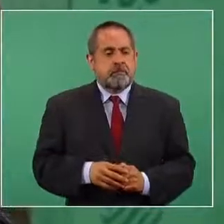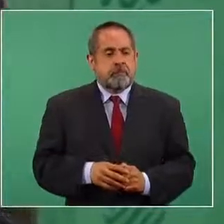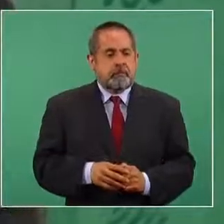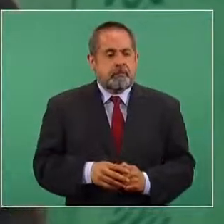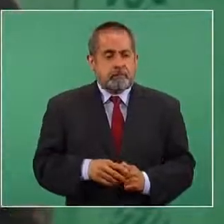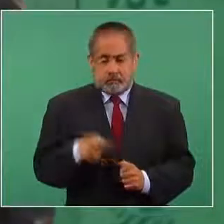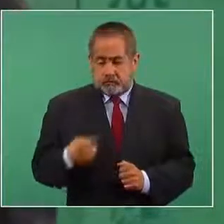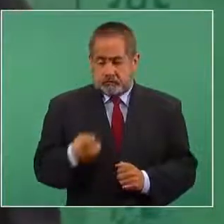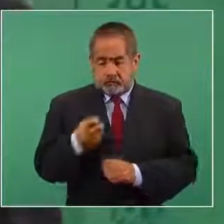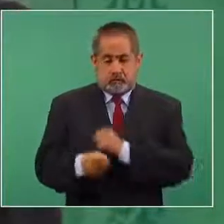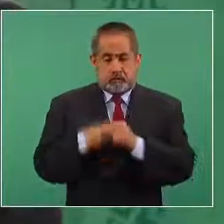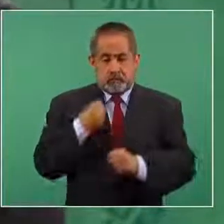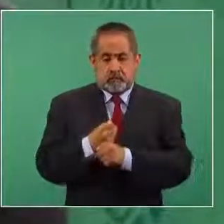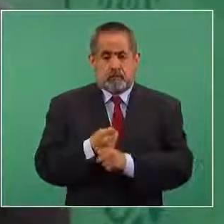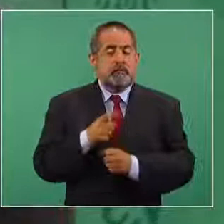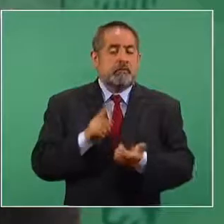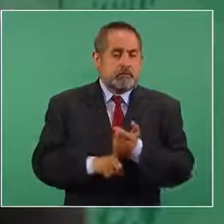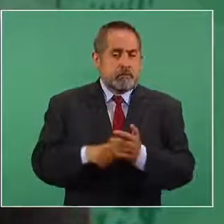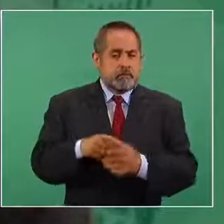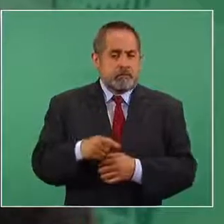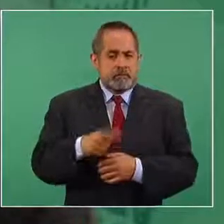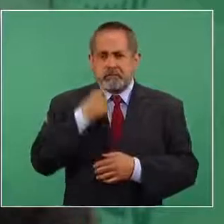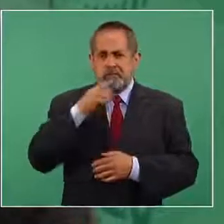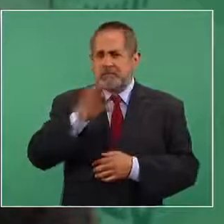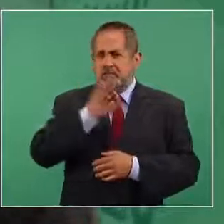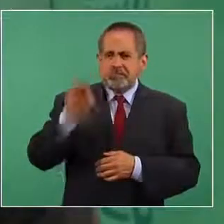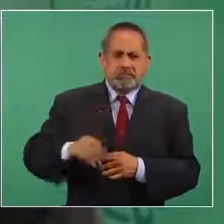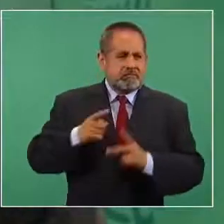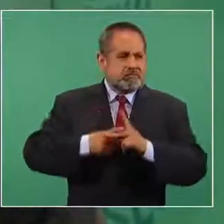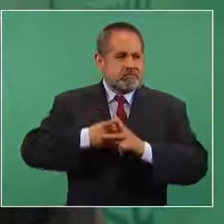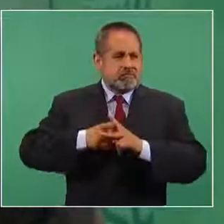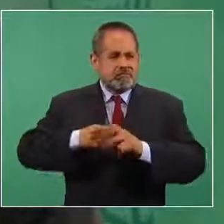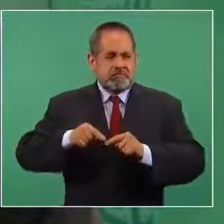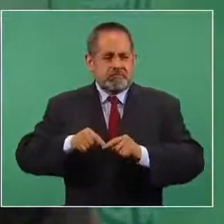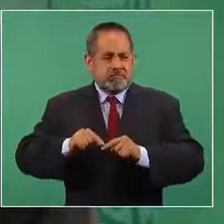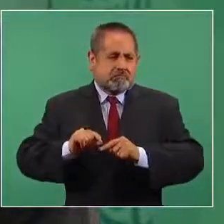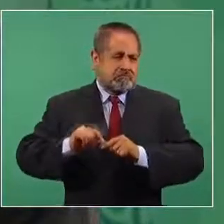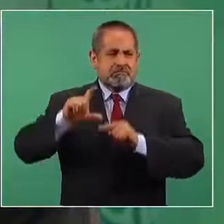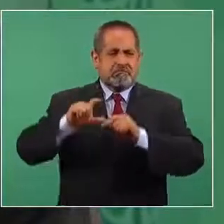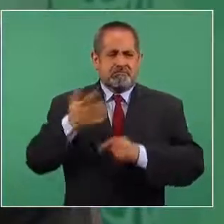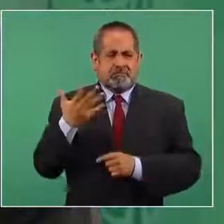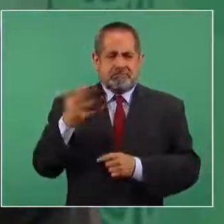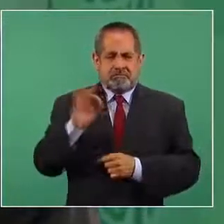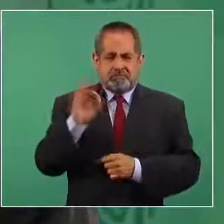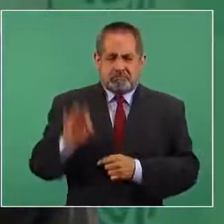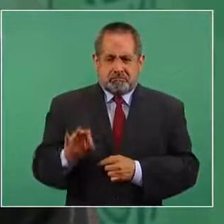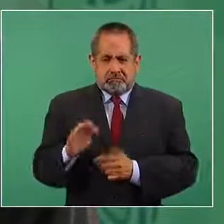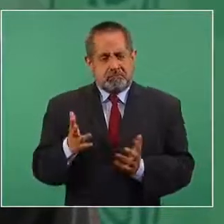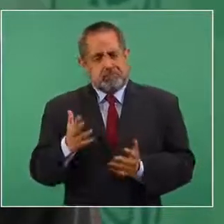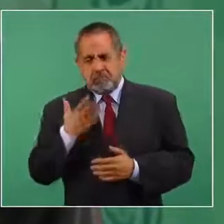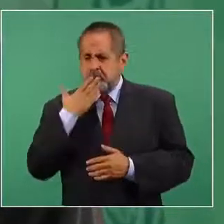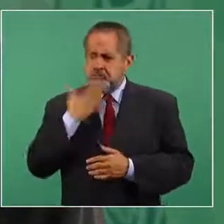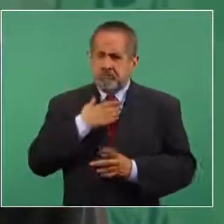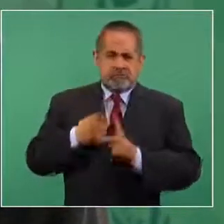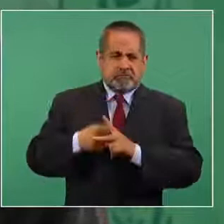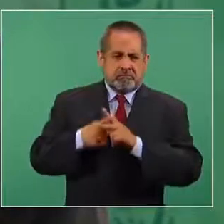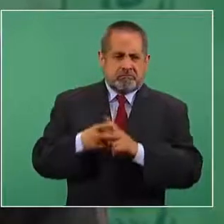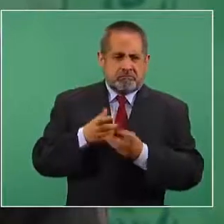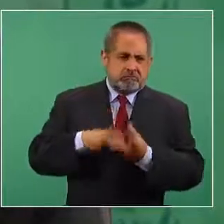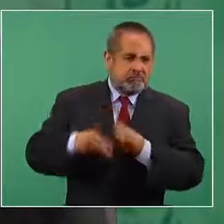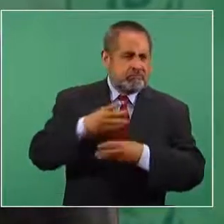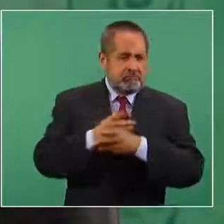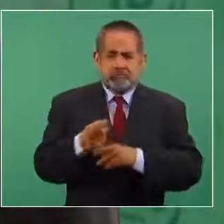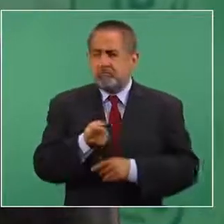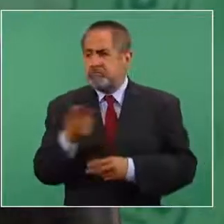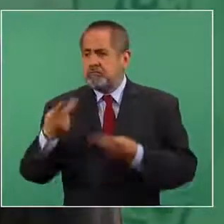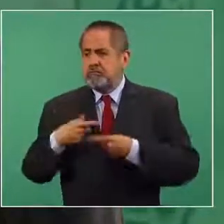que este año hay pronósticos de crecimiento del 5%, son buenas las cifras de recuperación de